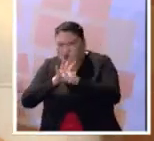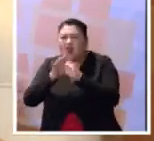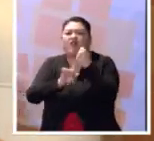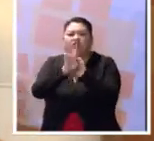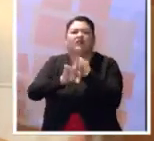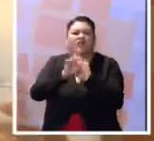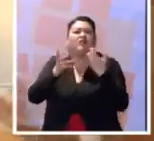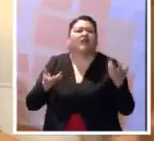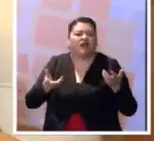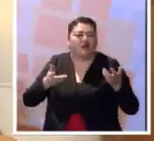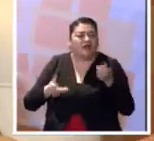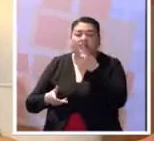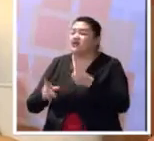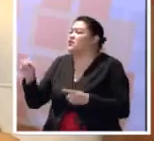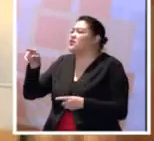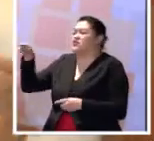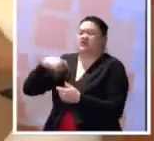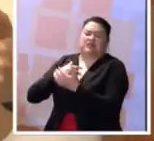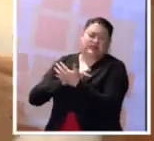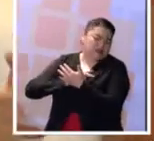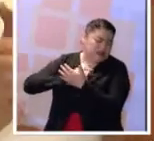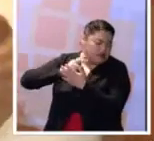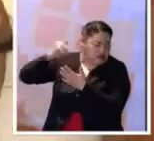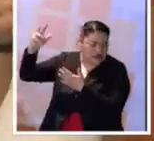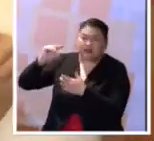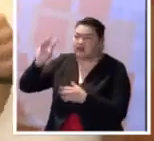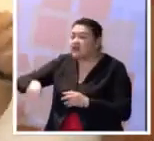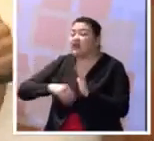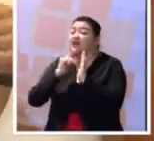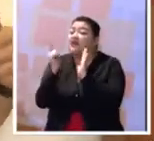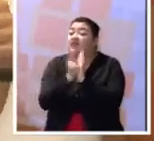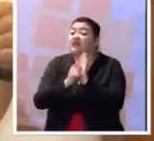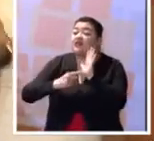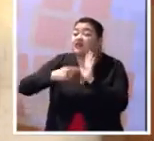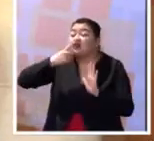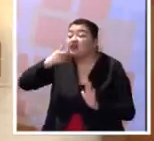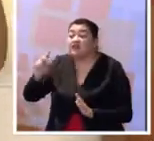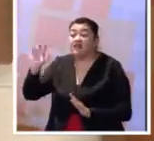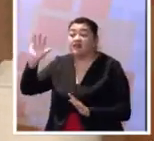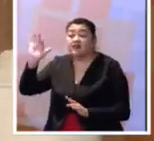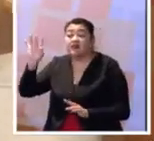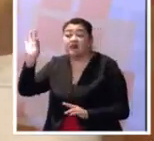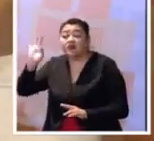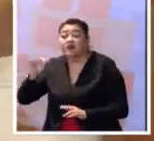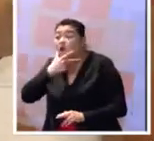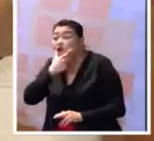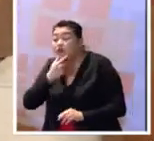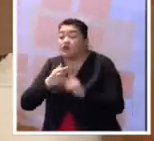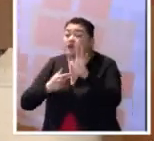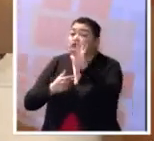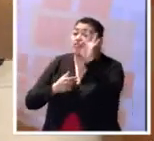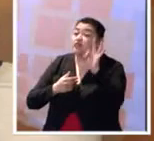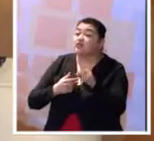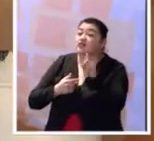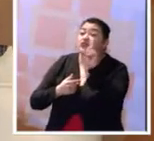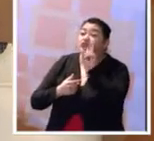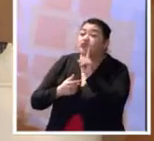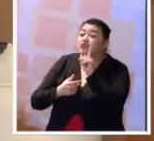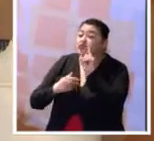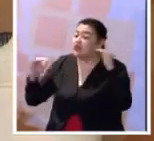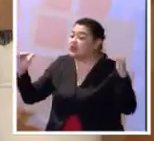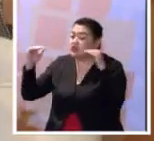me dicen que es porque nos excedimos, porque si la ley dice que la paridad es 50-50, nosotros debíamos de haber parado a las mujeres en el